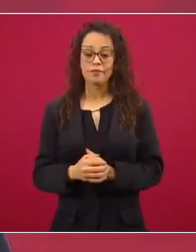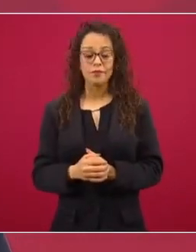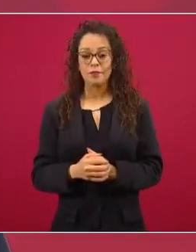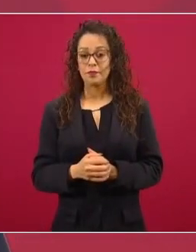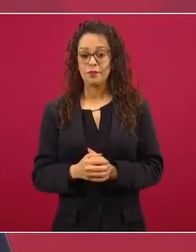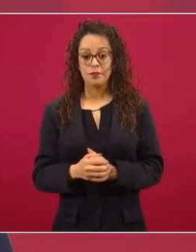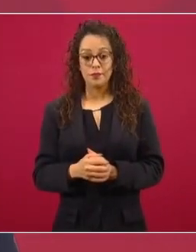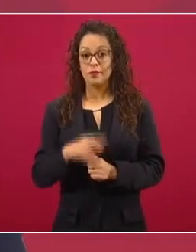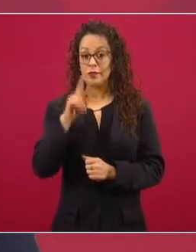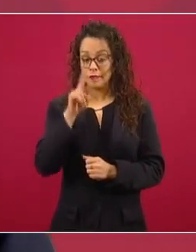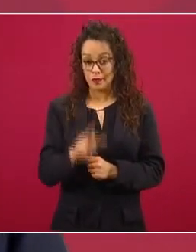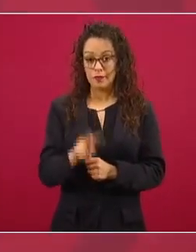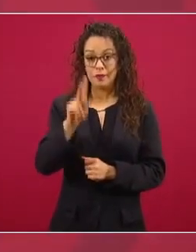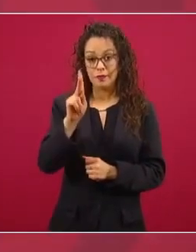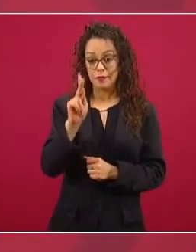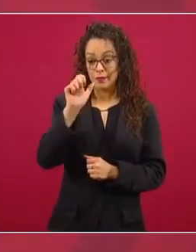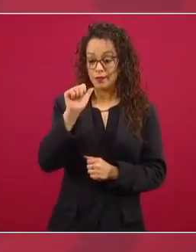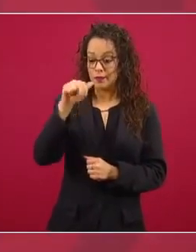muy